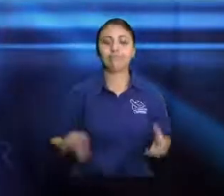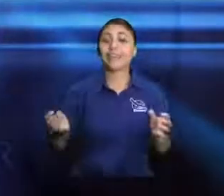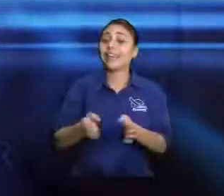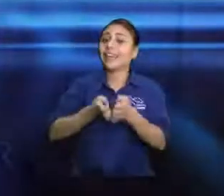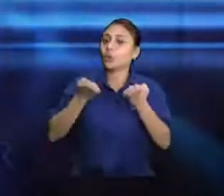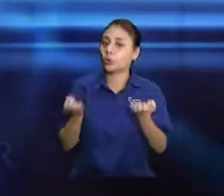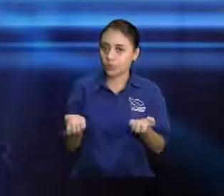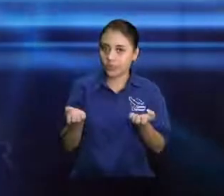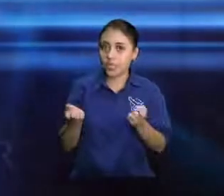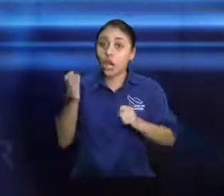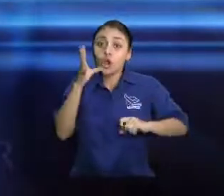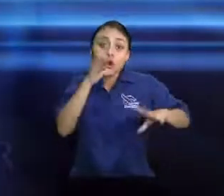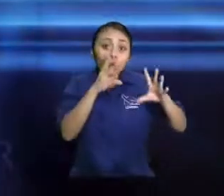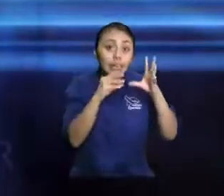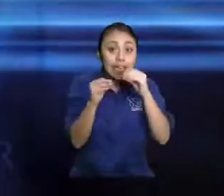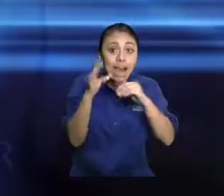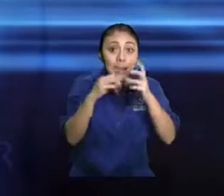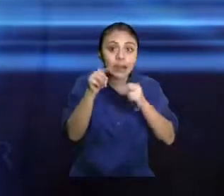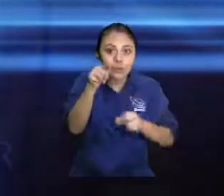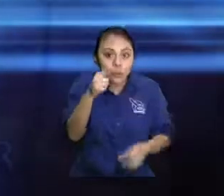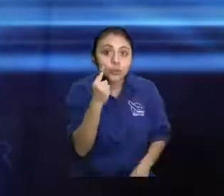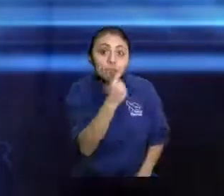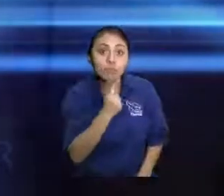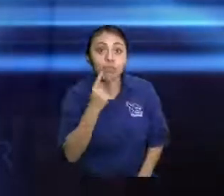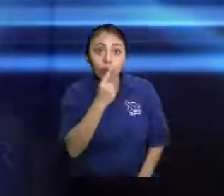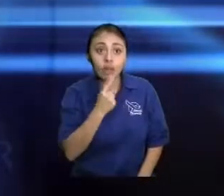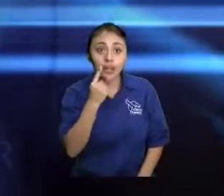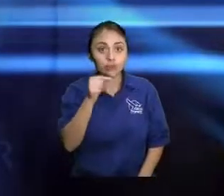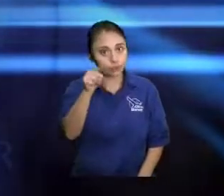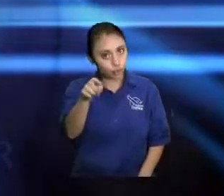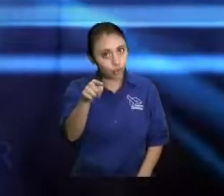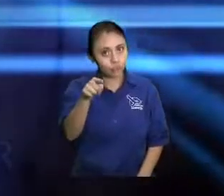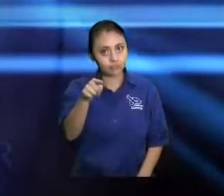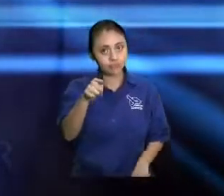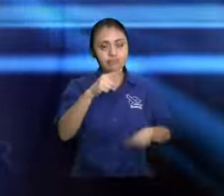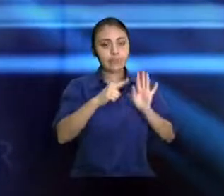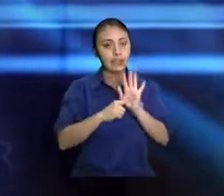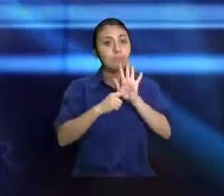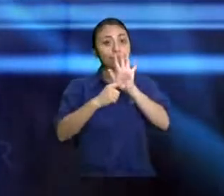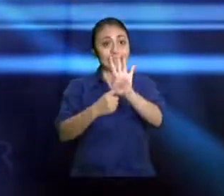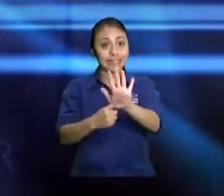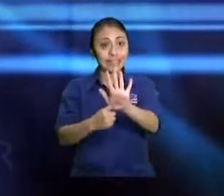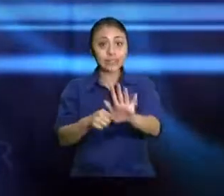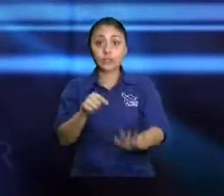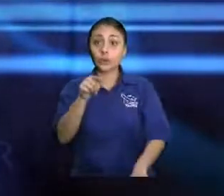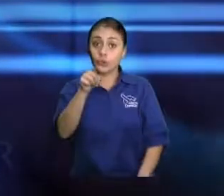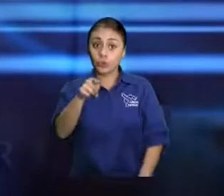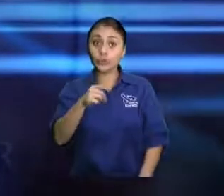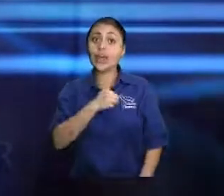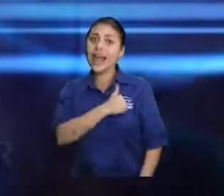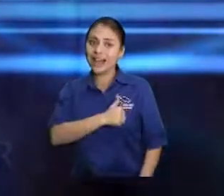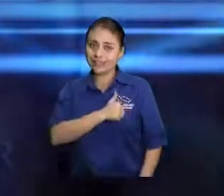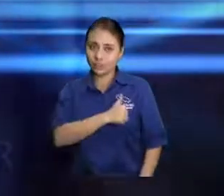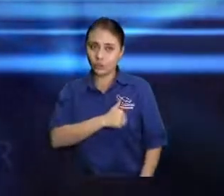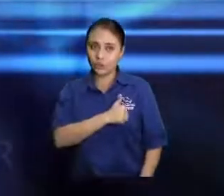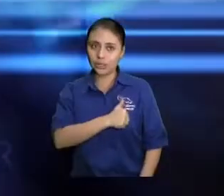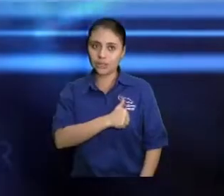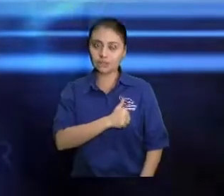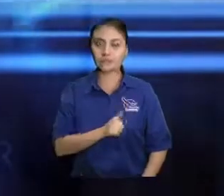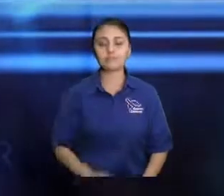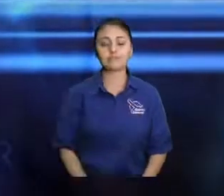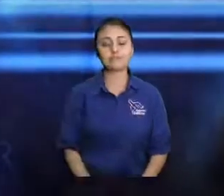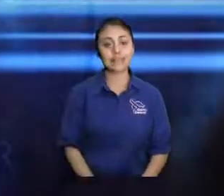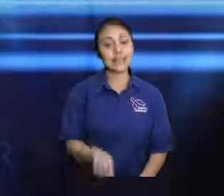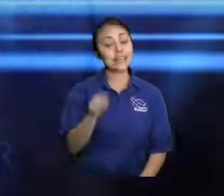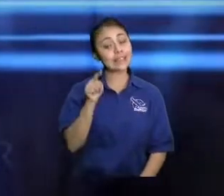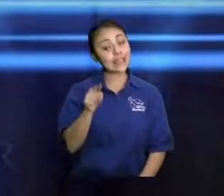de la abundancia de tu Facebook, de tu corazón habla tu Facebook, hemos dicho, ¿verdad? O tu Twitter. Ahí se mira qué es lo que